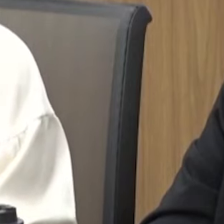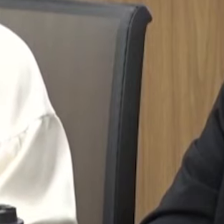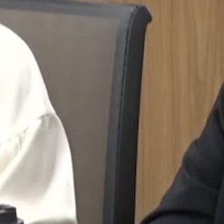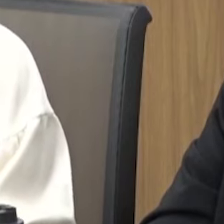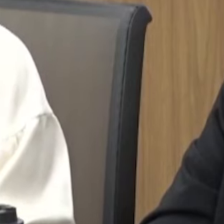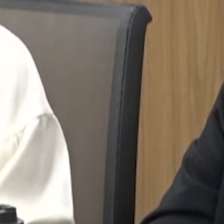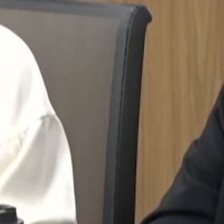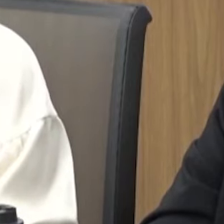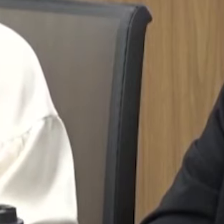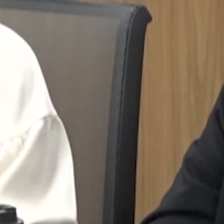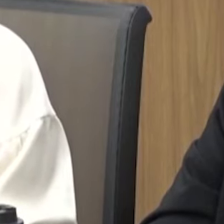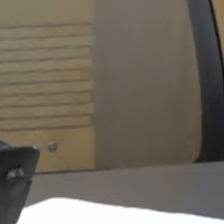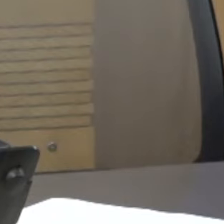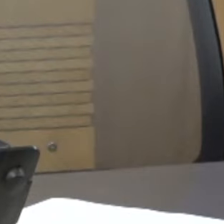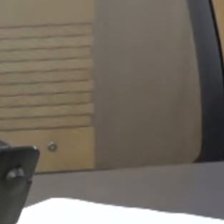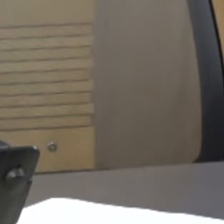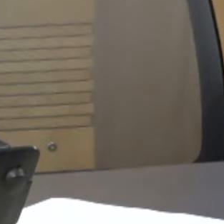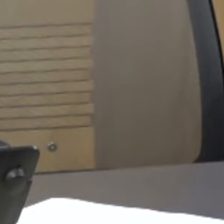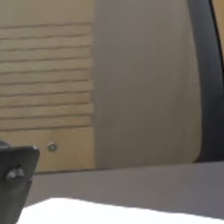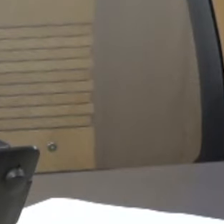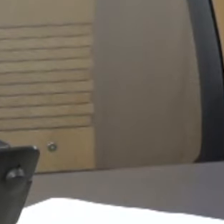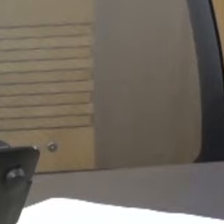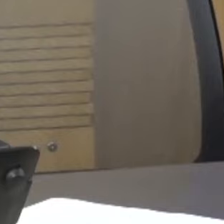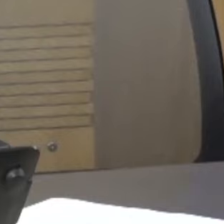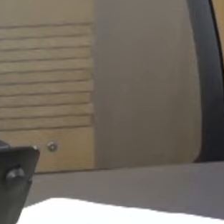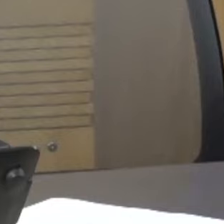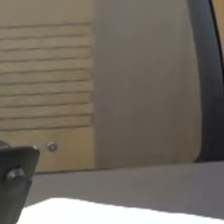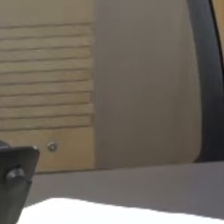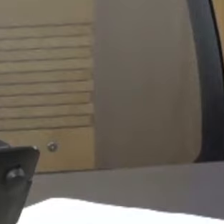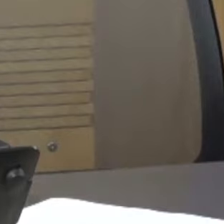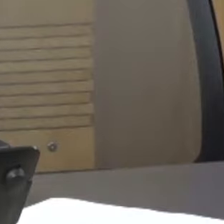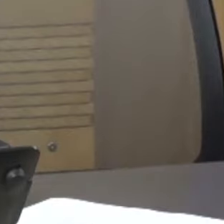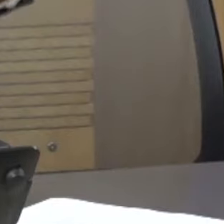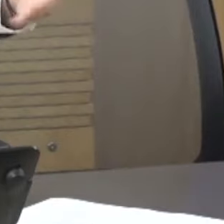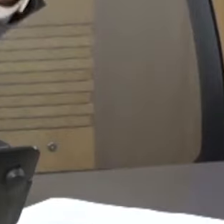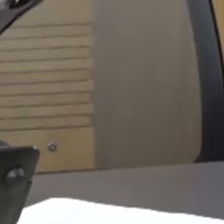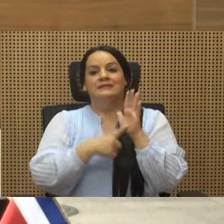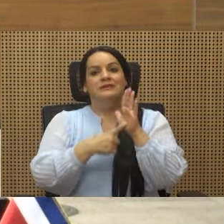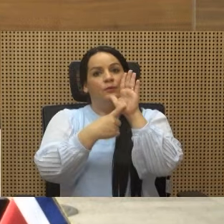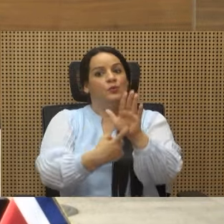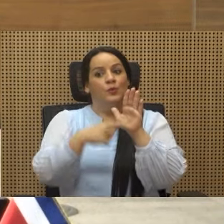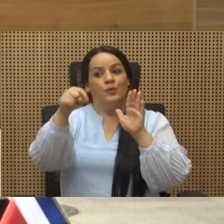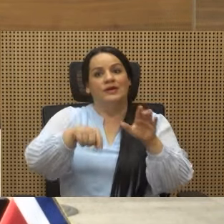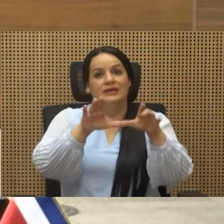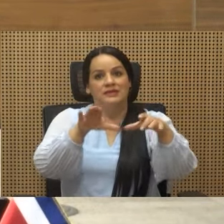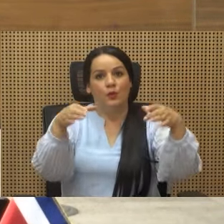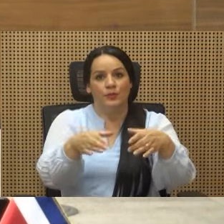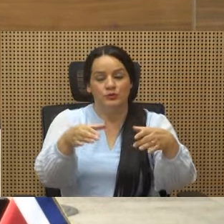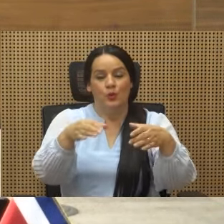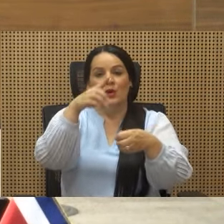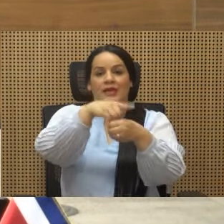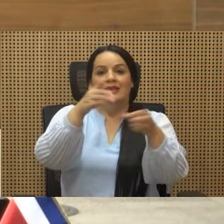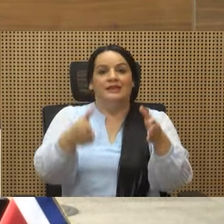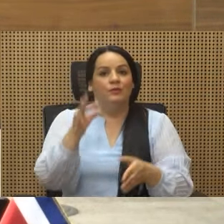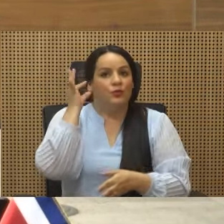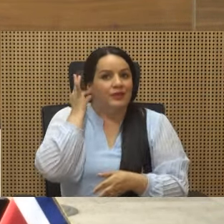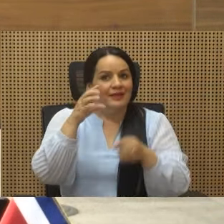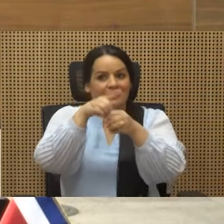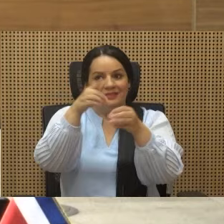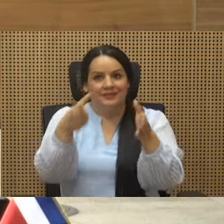de contratación de la agencia del sinar el diputado frenteamplista y firmante del informe Ariel Robles defendió las conclusiones a las que